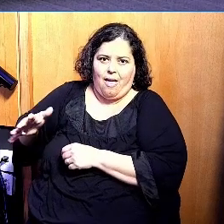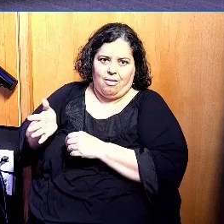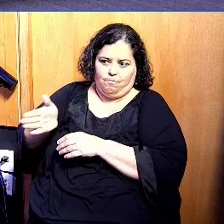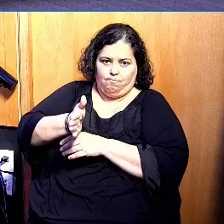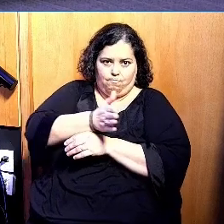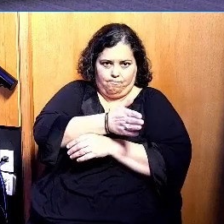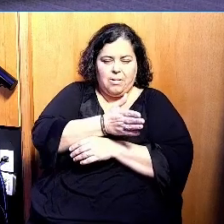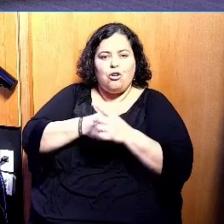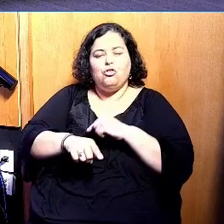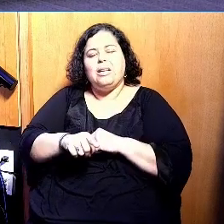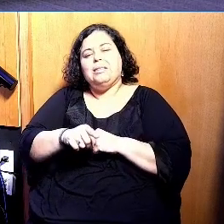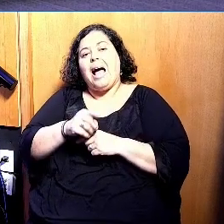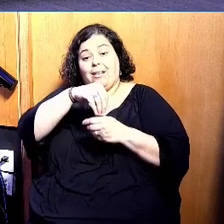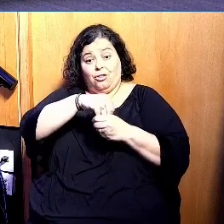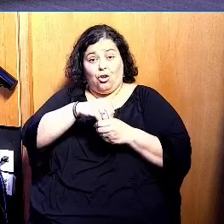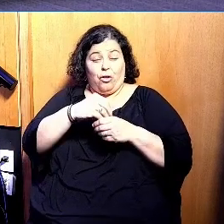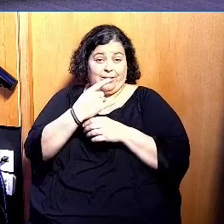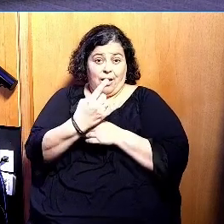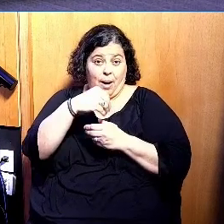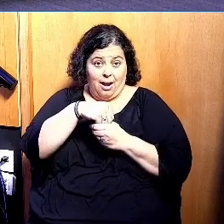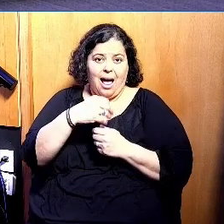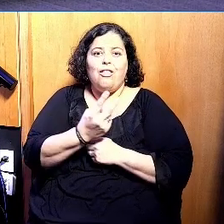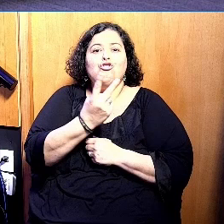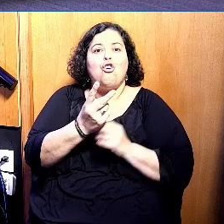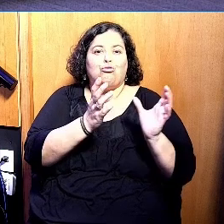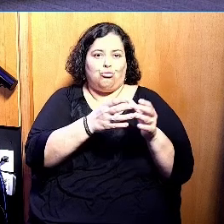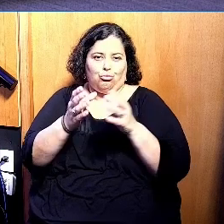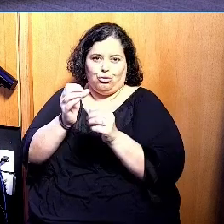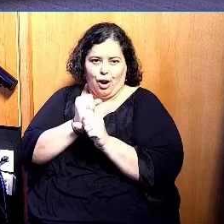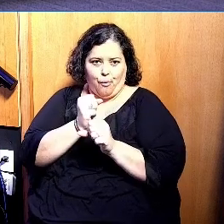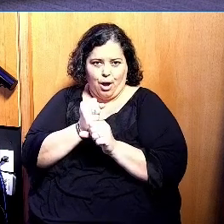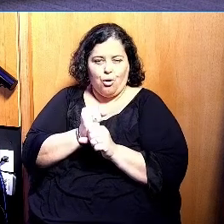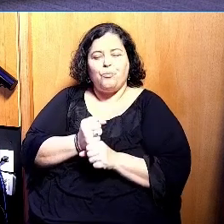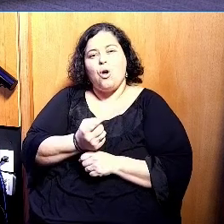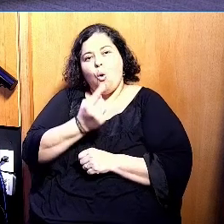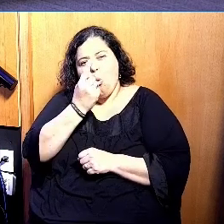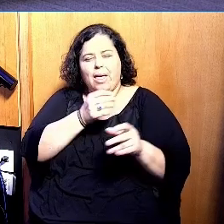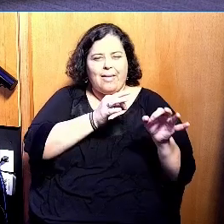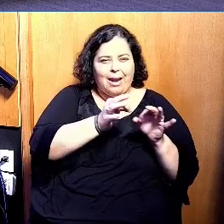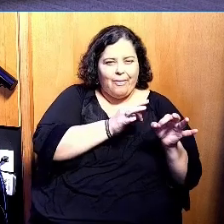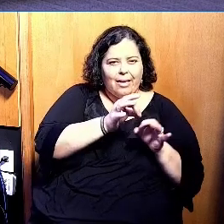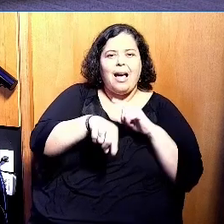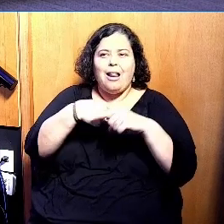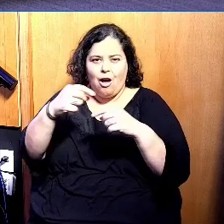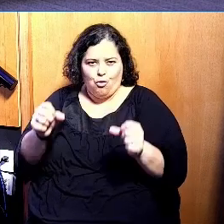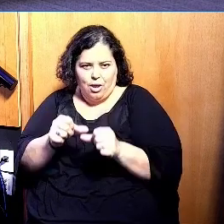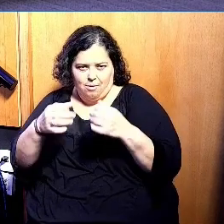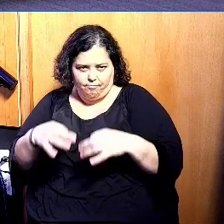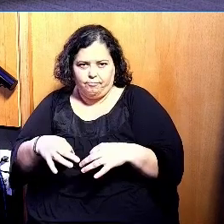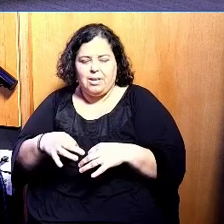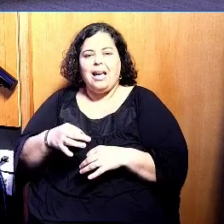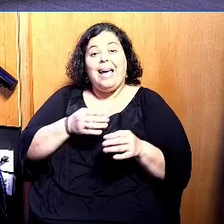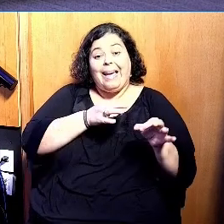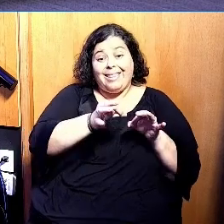con CEIBAL a la interna, nos habíamos establecido 2 mesas de trabajo, que una era más estratégica, otra más operativa. La